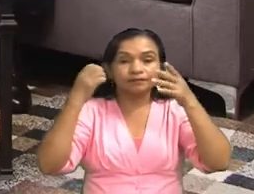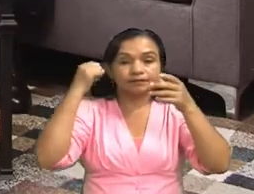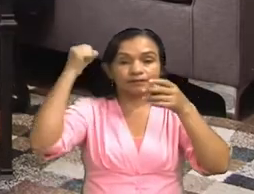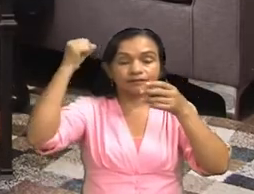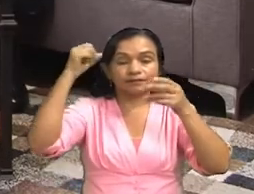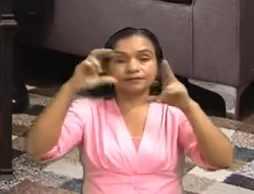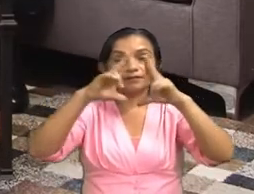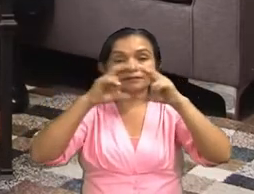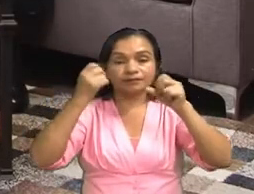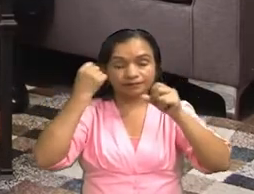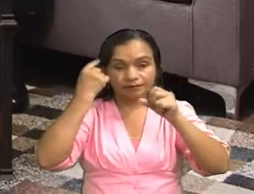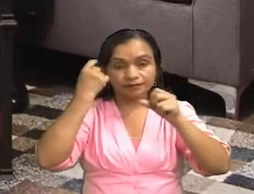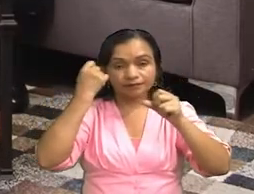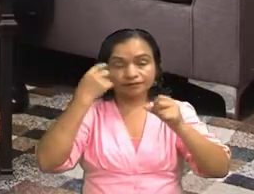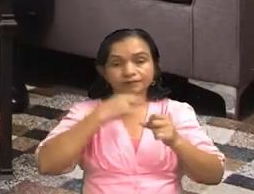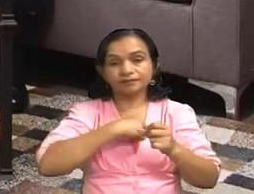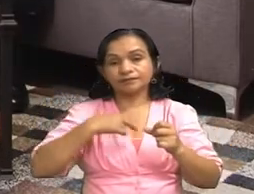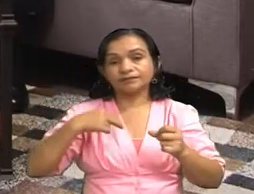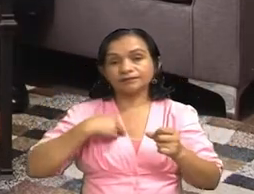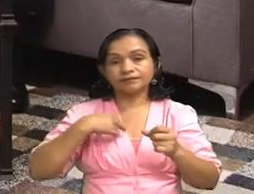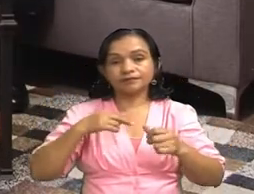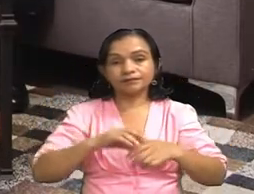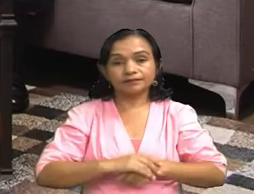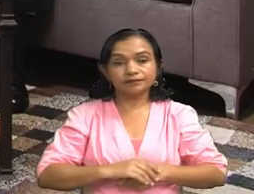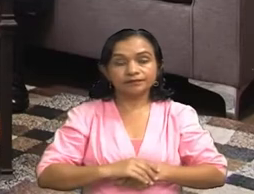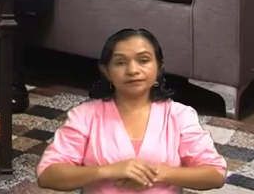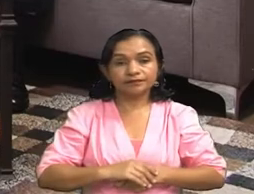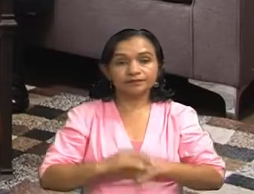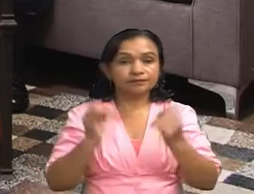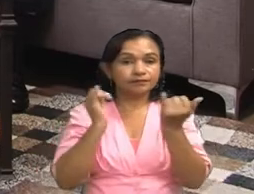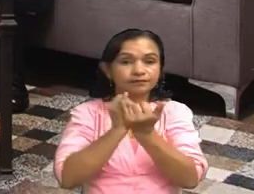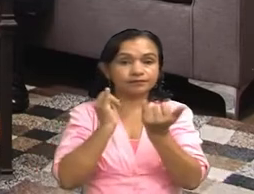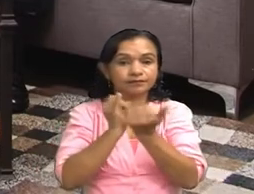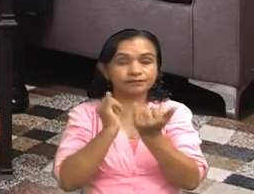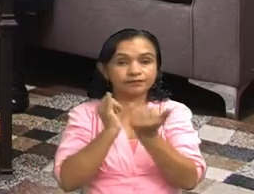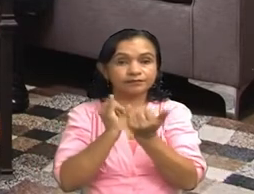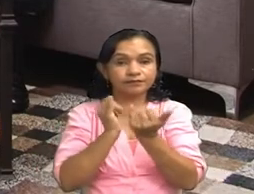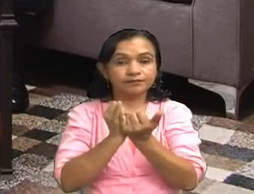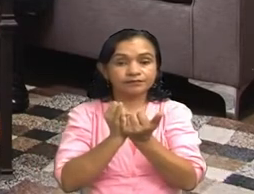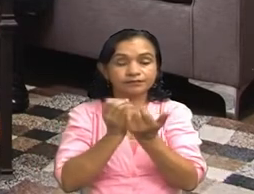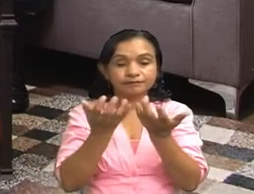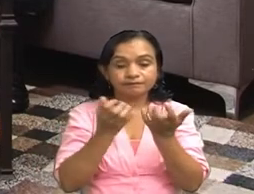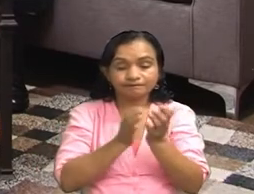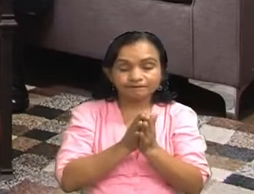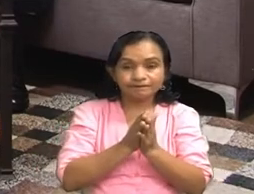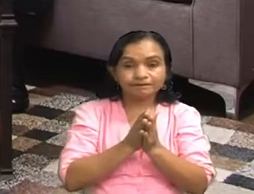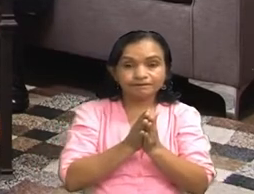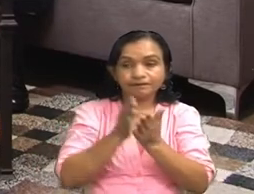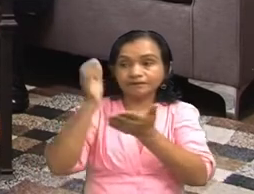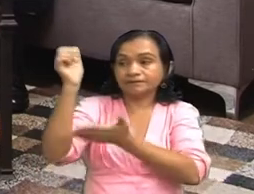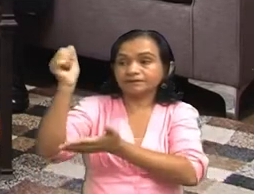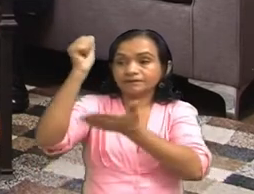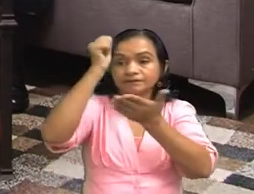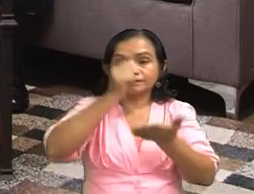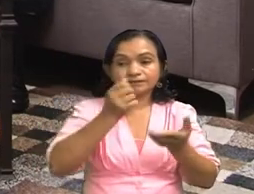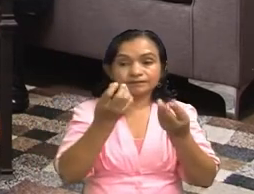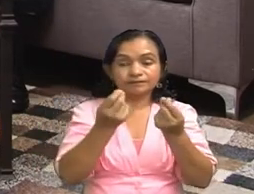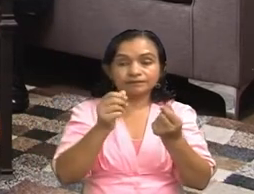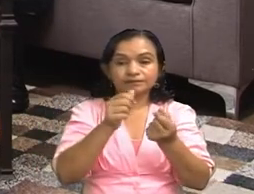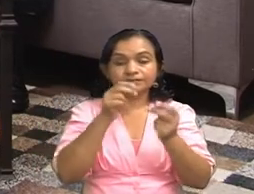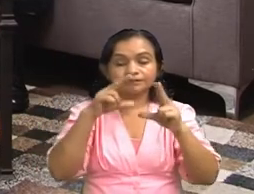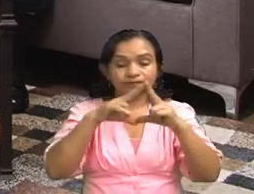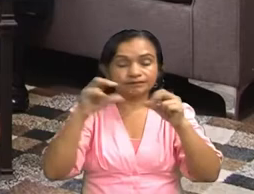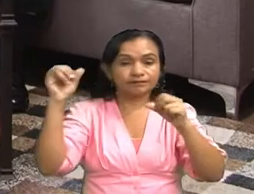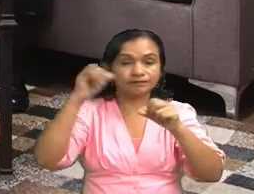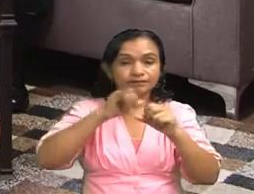ese entendimiento que se realiza y ese también interés por inversionistas extranjeros para llegar a